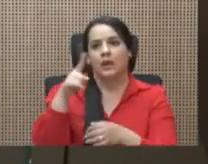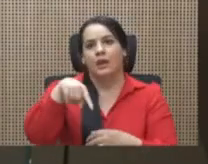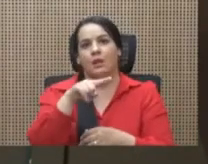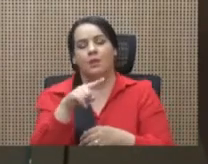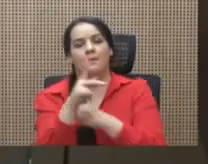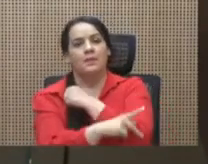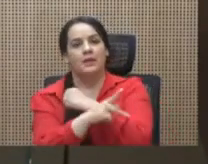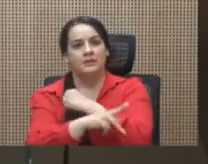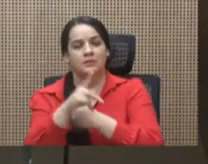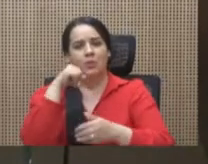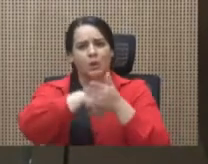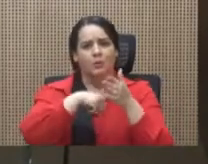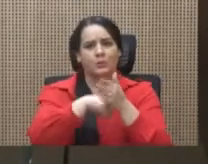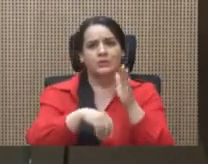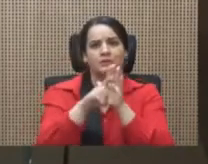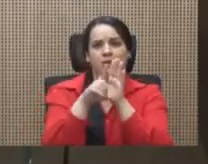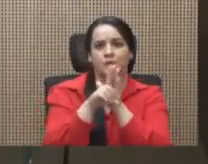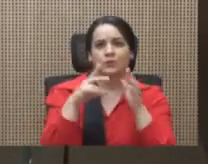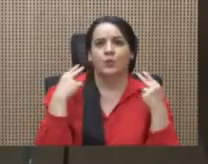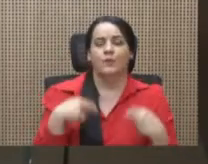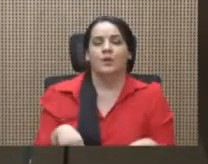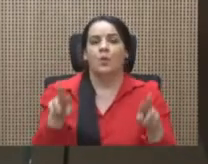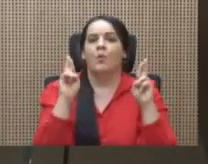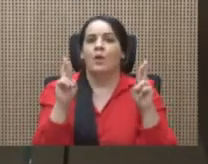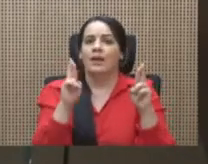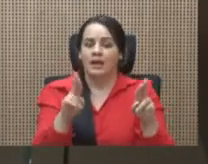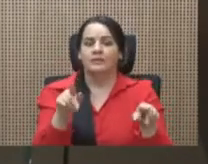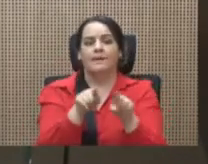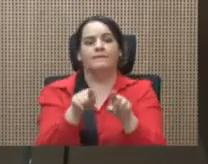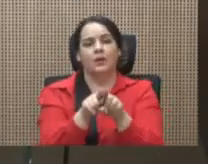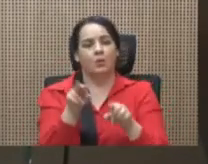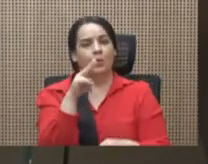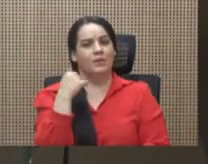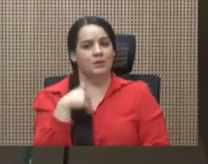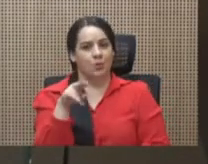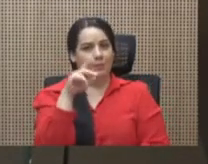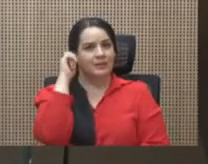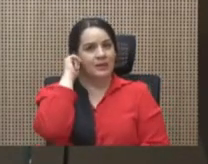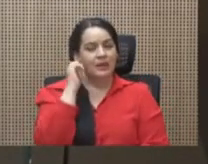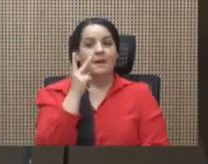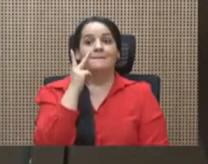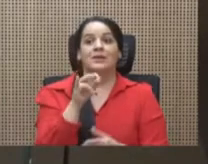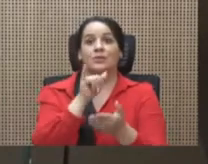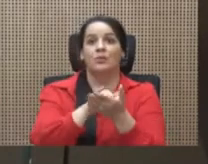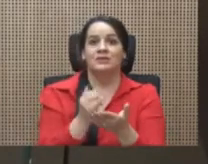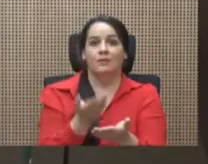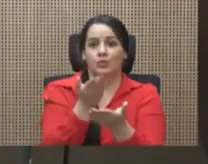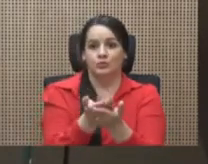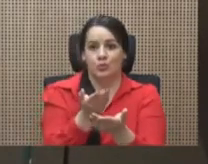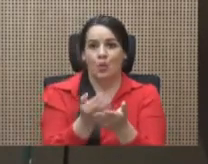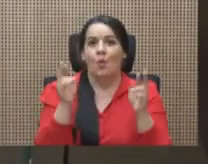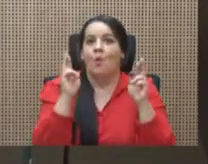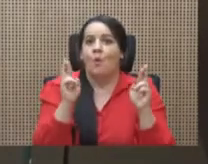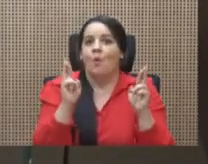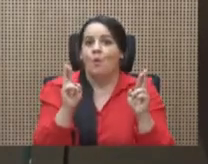humanos. Y ojalá también, compañeros y compañeras, viendo esa moción, ojalá esos aires